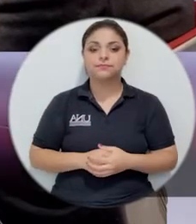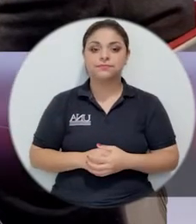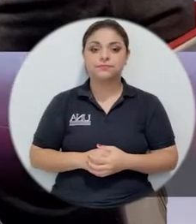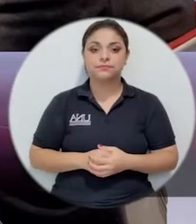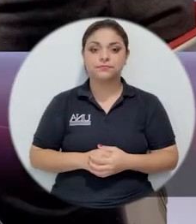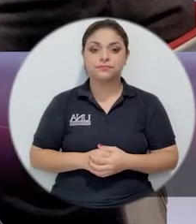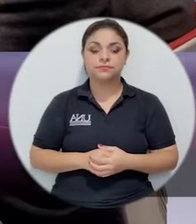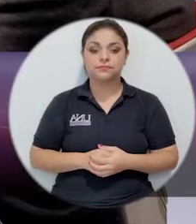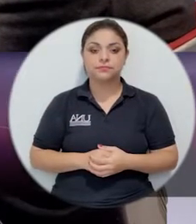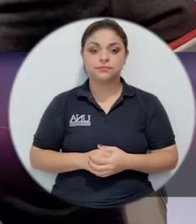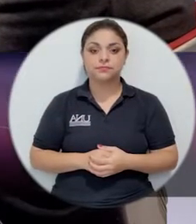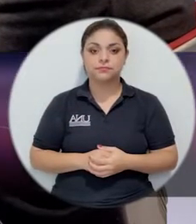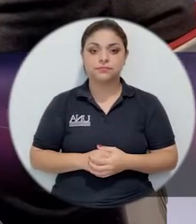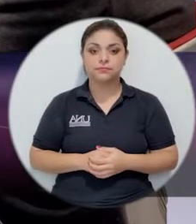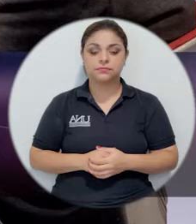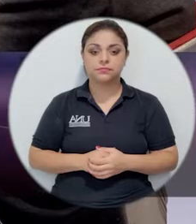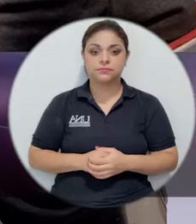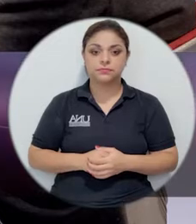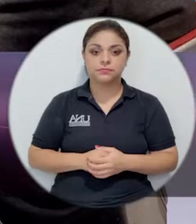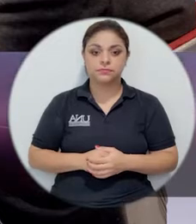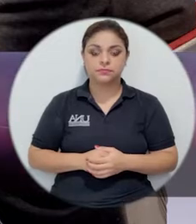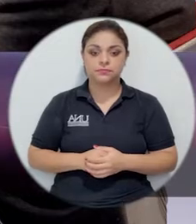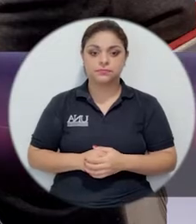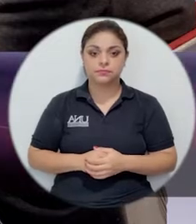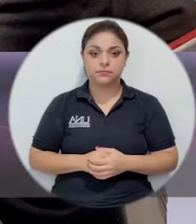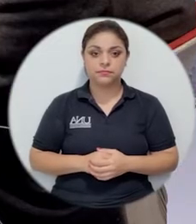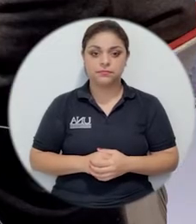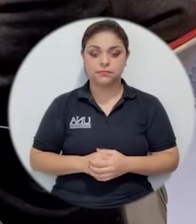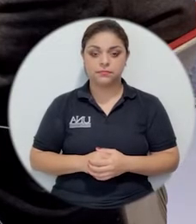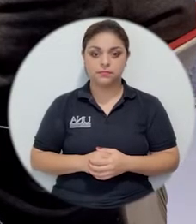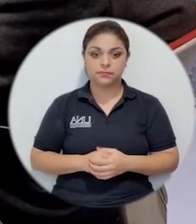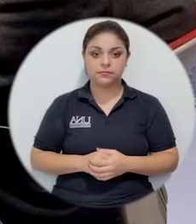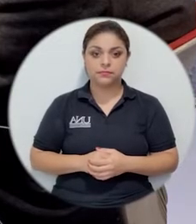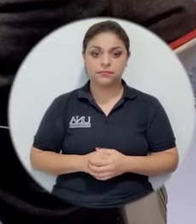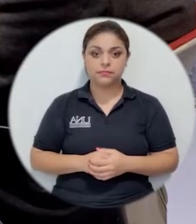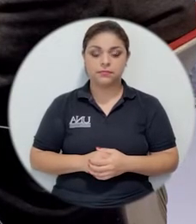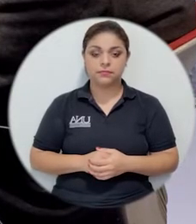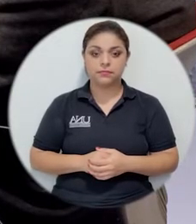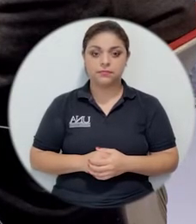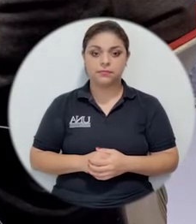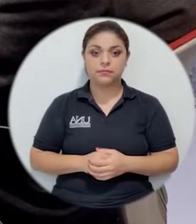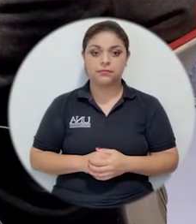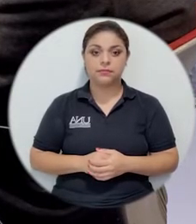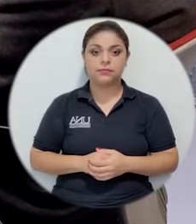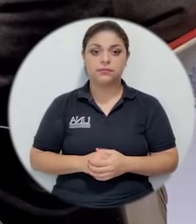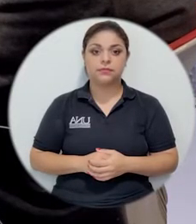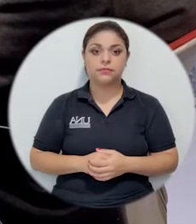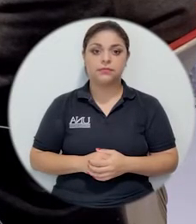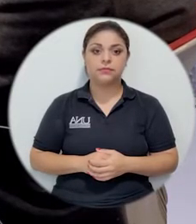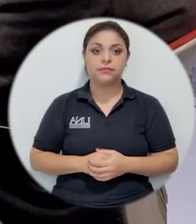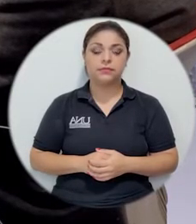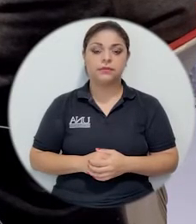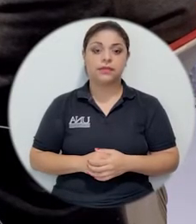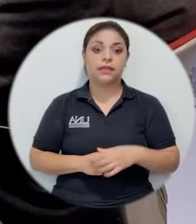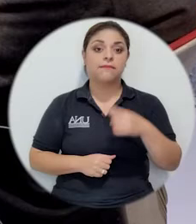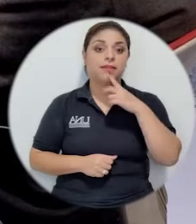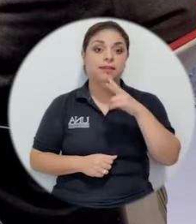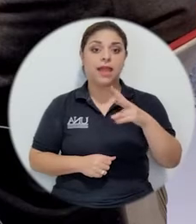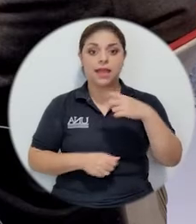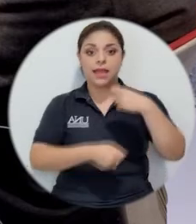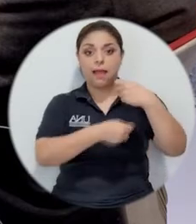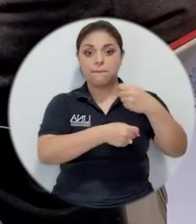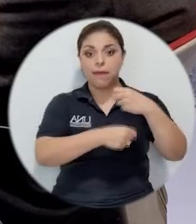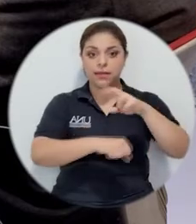reacción nacional en ese sentido en específico? Porque sí es un tema que se las trae, bien importante. Ya incursión en campañas nacionales ya